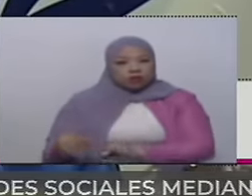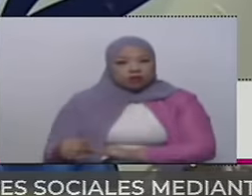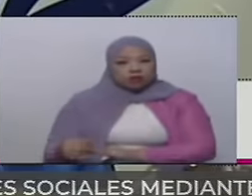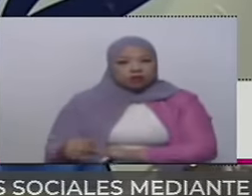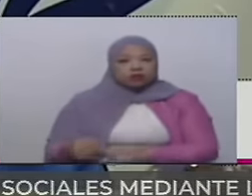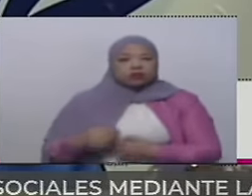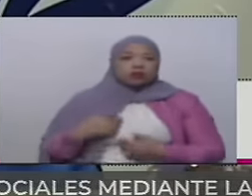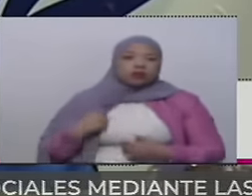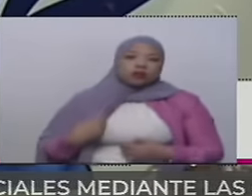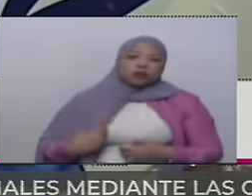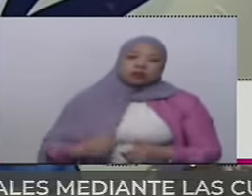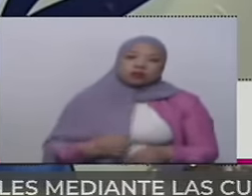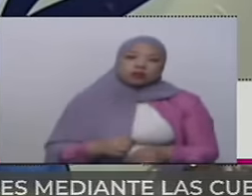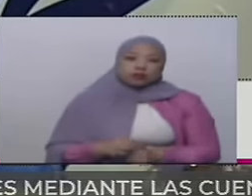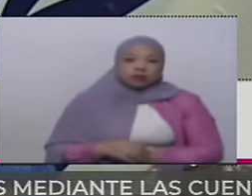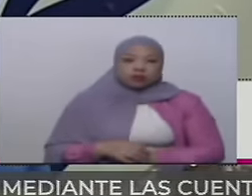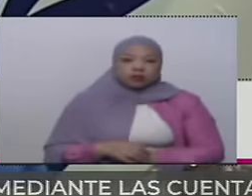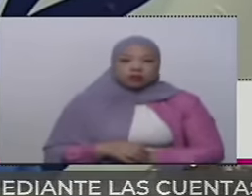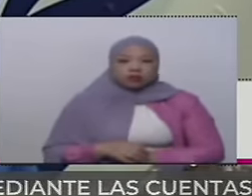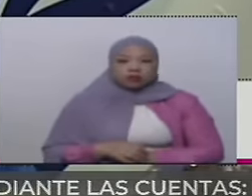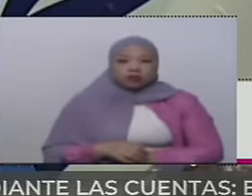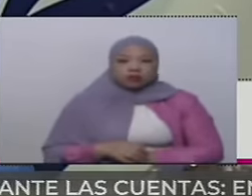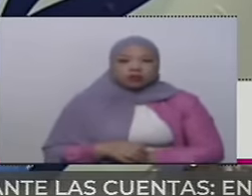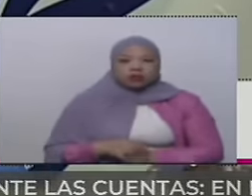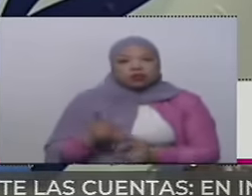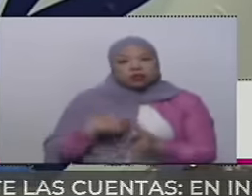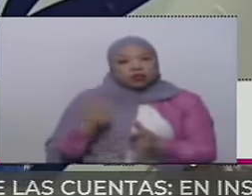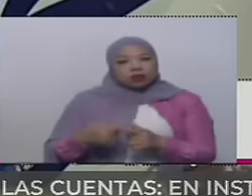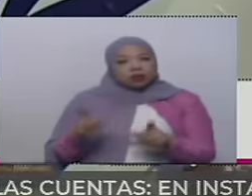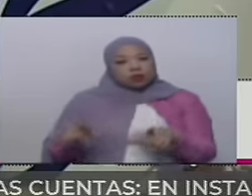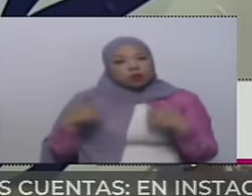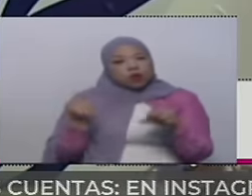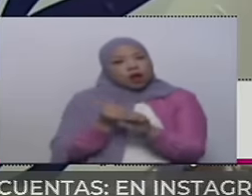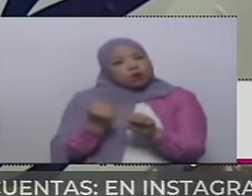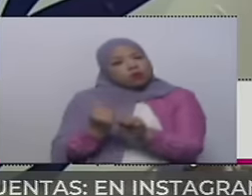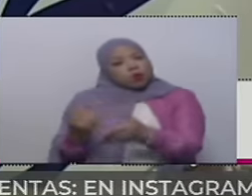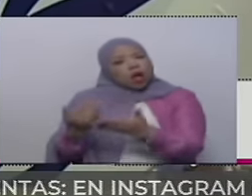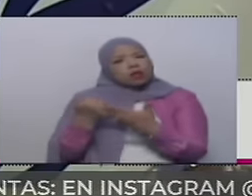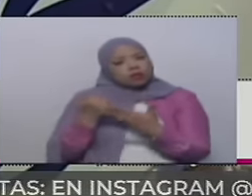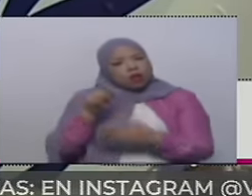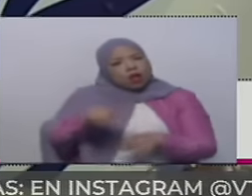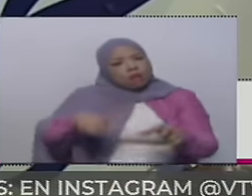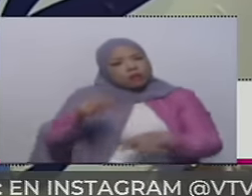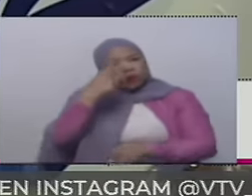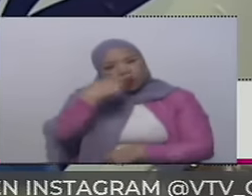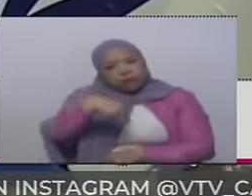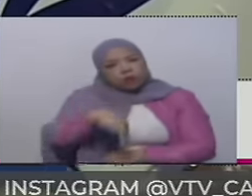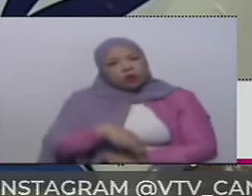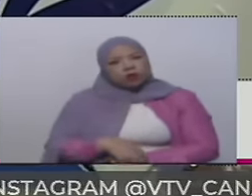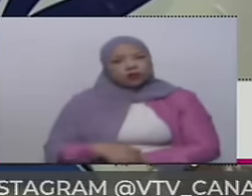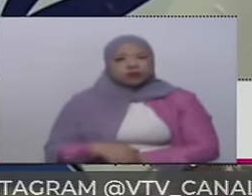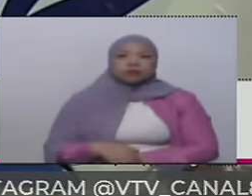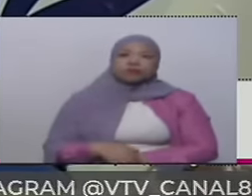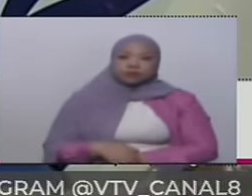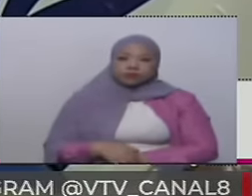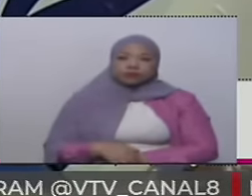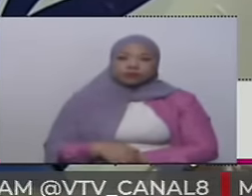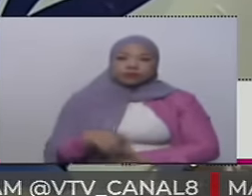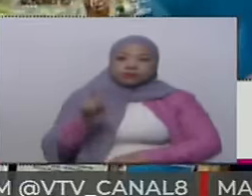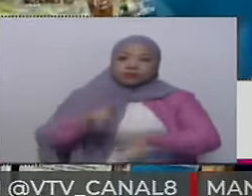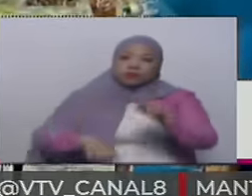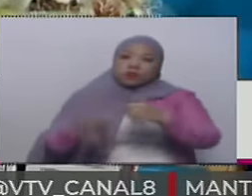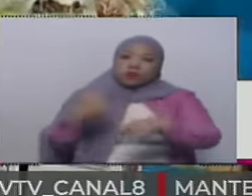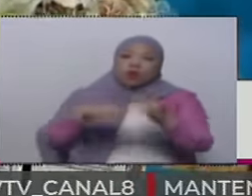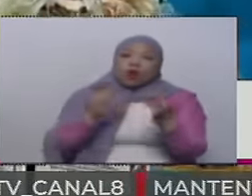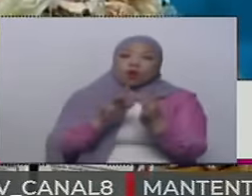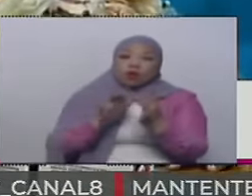para... Exacto, nos claro, ayudamos todos. Entonces, una ayuda primero... y nos ayuda. Es que la mercancía te llega